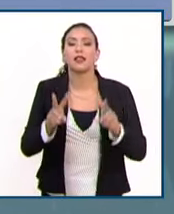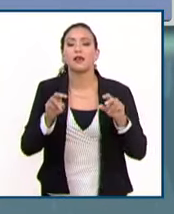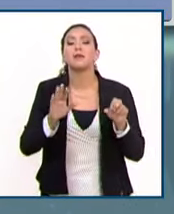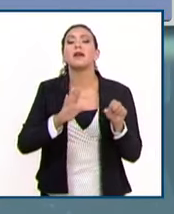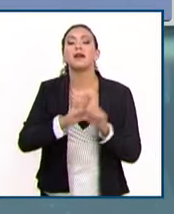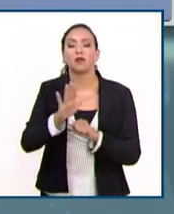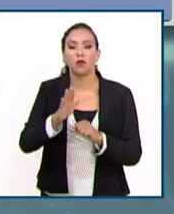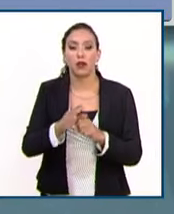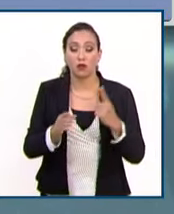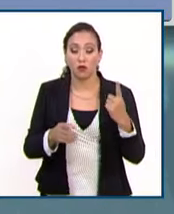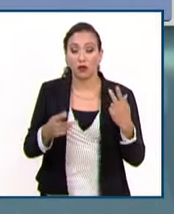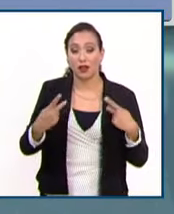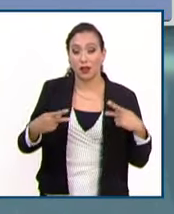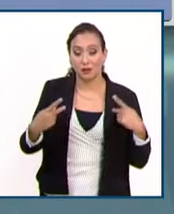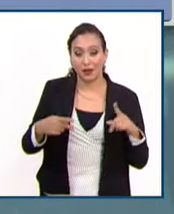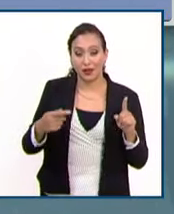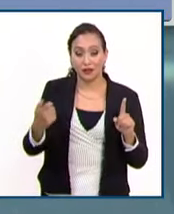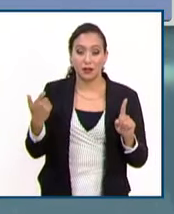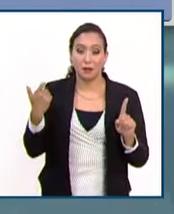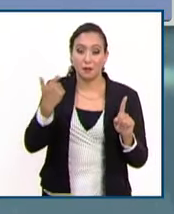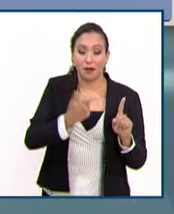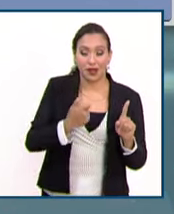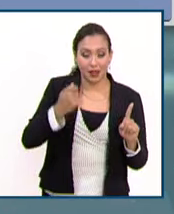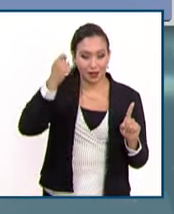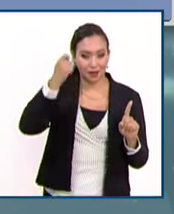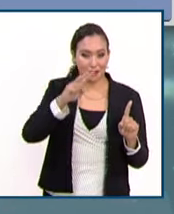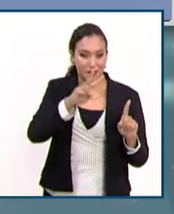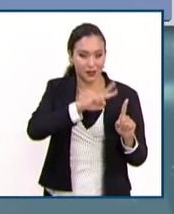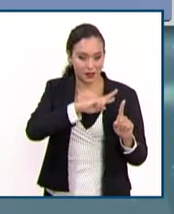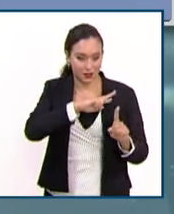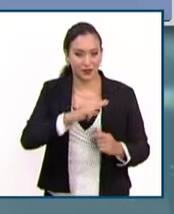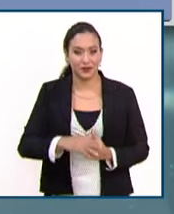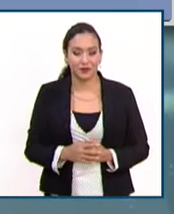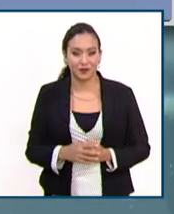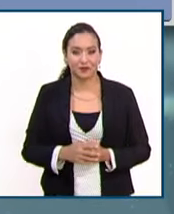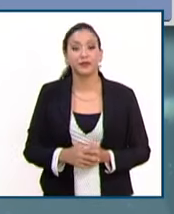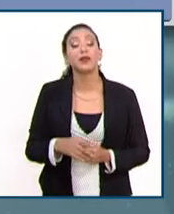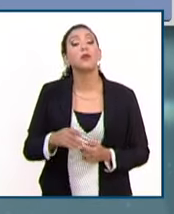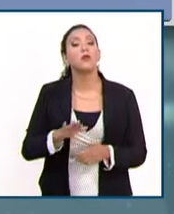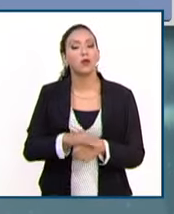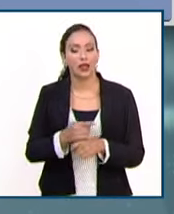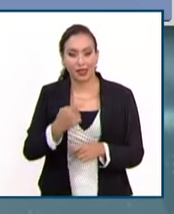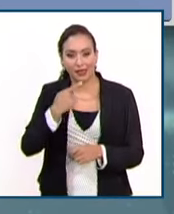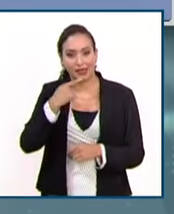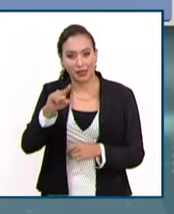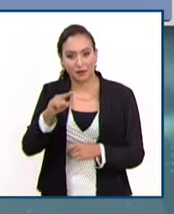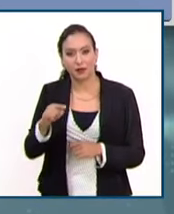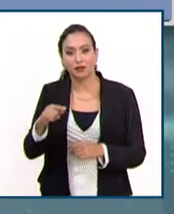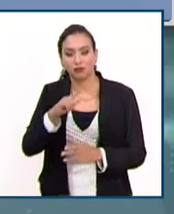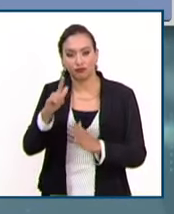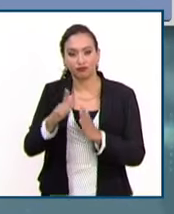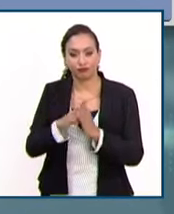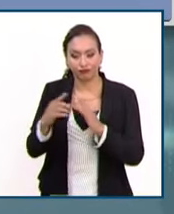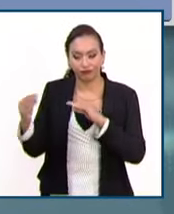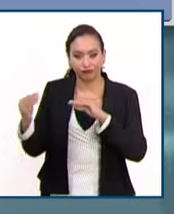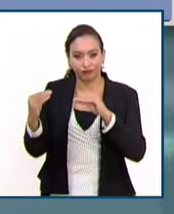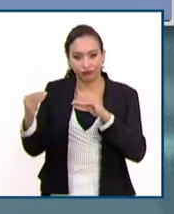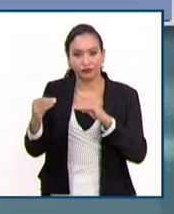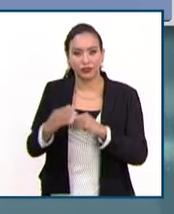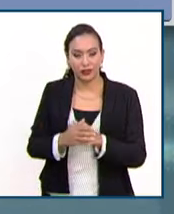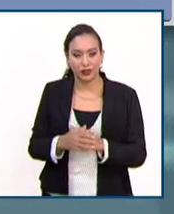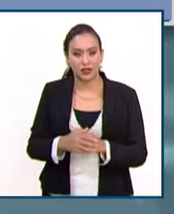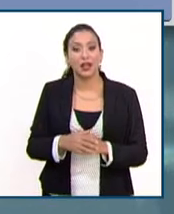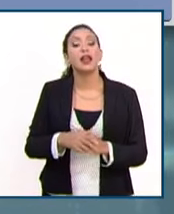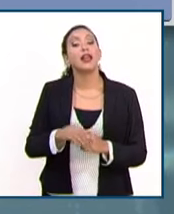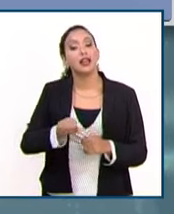un beneficiario de una pensión de viudez, improcedencia del juicio de amparo contra leyes y suspensión de plano en